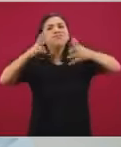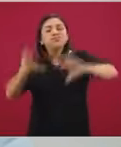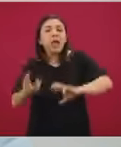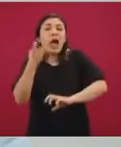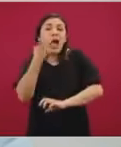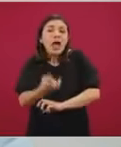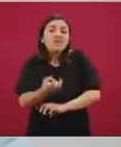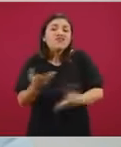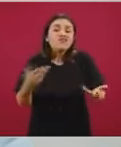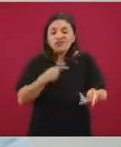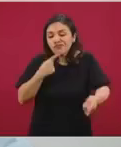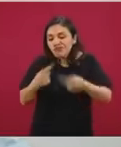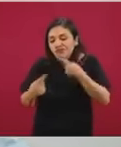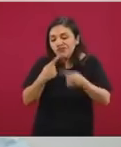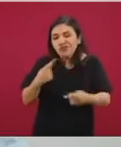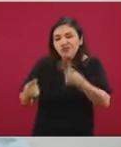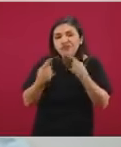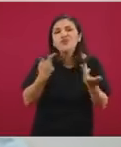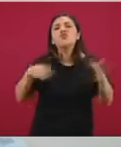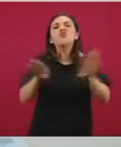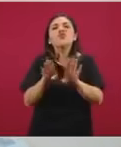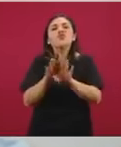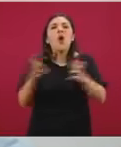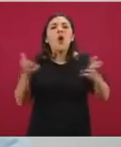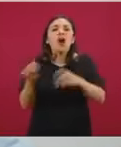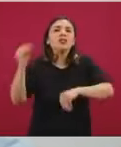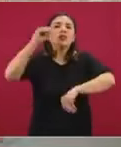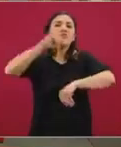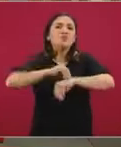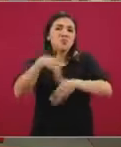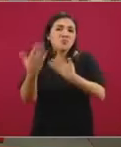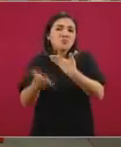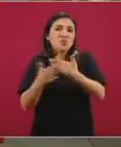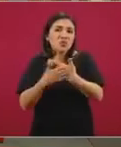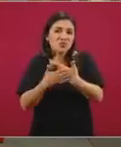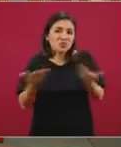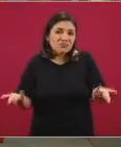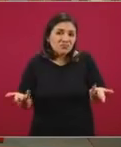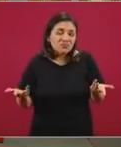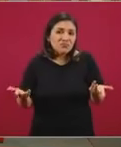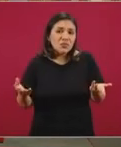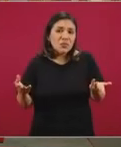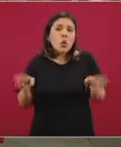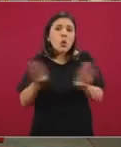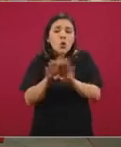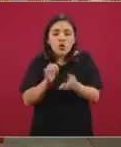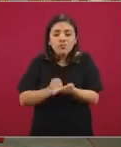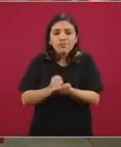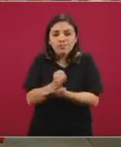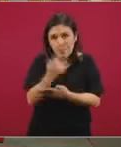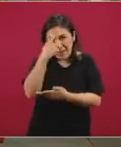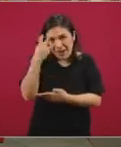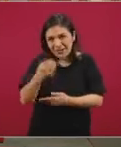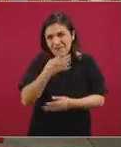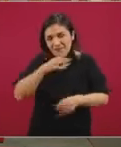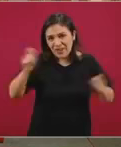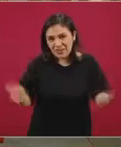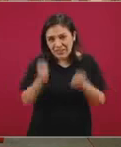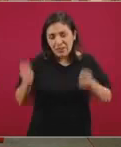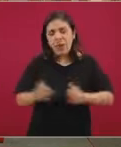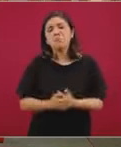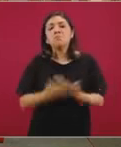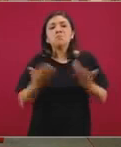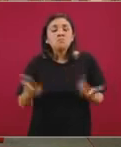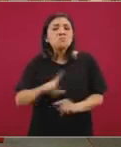eso íbamos viendo qué era lo que iba a proceder. Y nos dimos a la